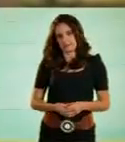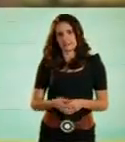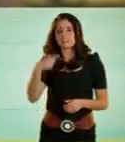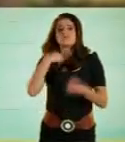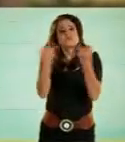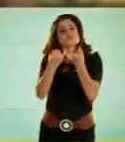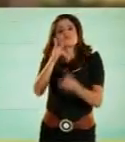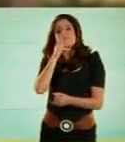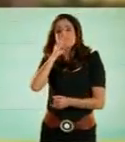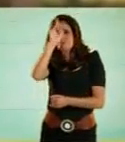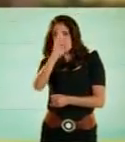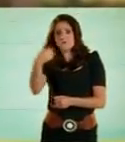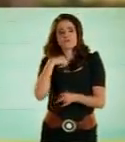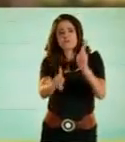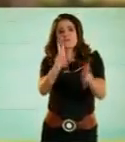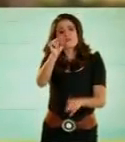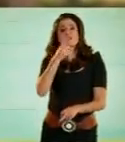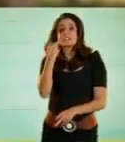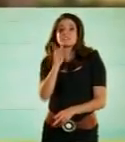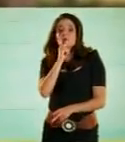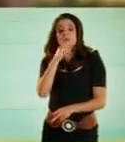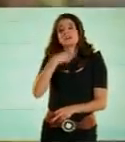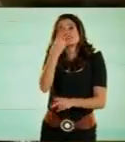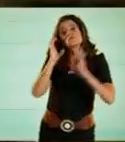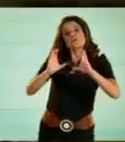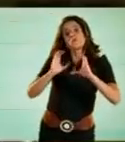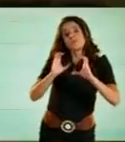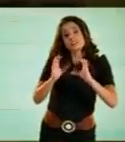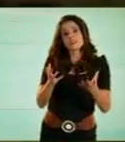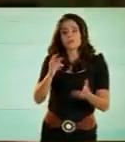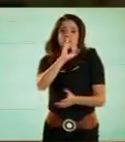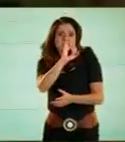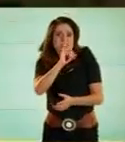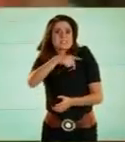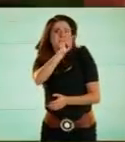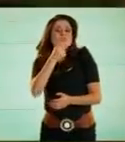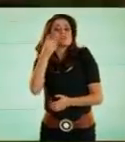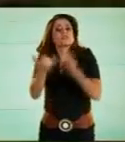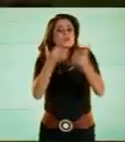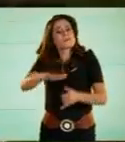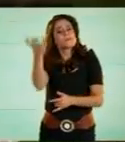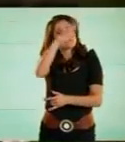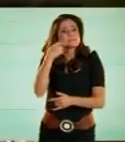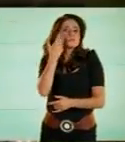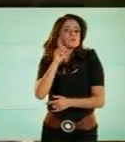A mí también me prohibieron hablarle. Dice mi papá que tengo mucho cuidado. Pues sí, pero quedemos en jugar básquet con ella.